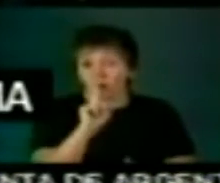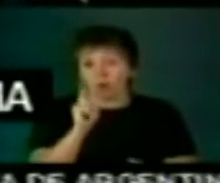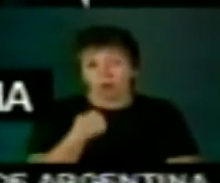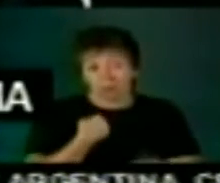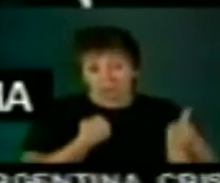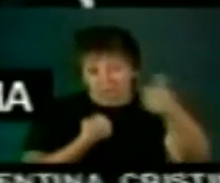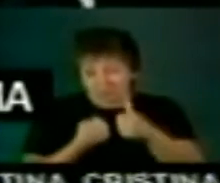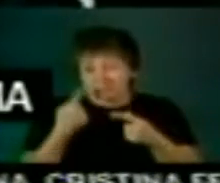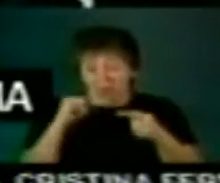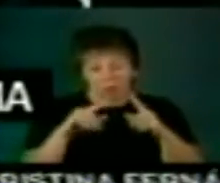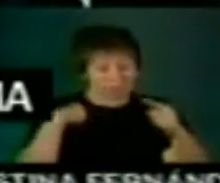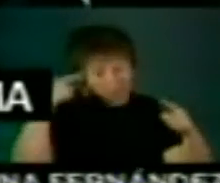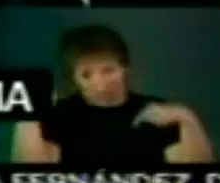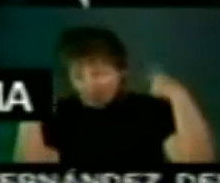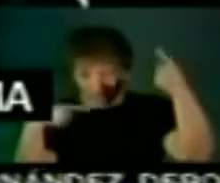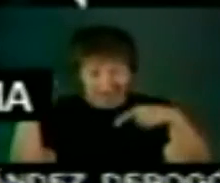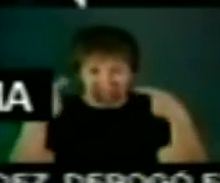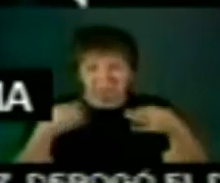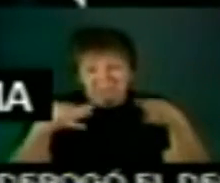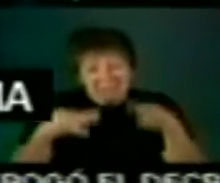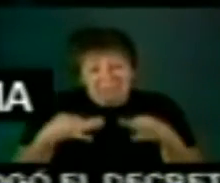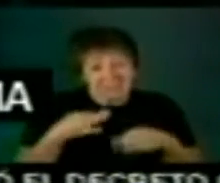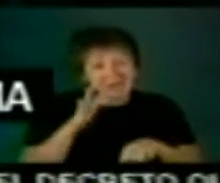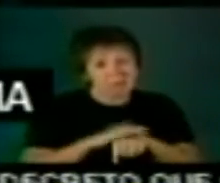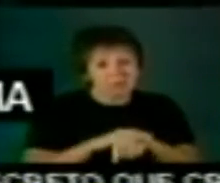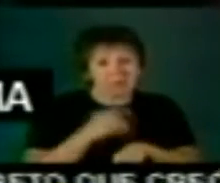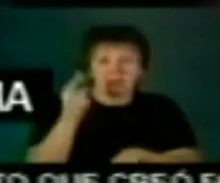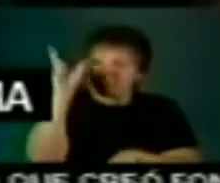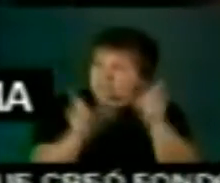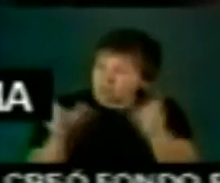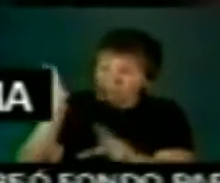El 80% de la eficacia del Estado se juega